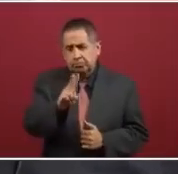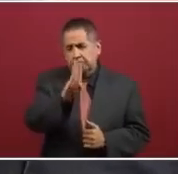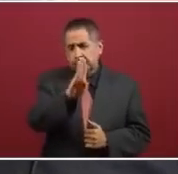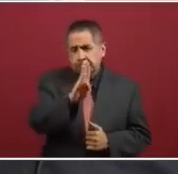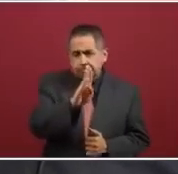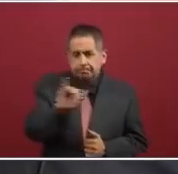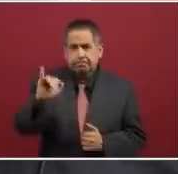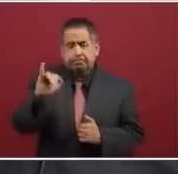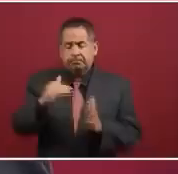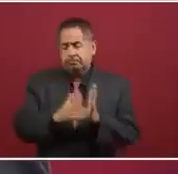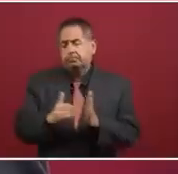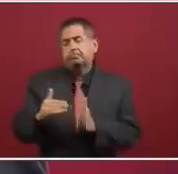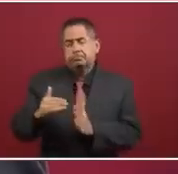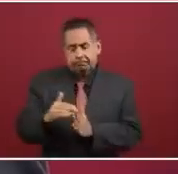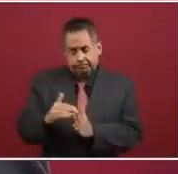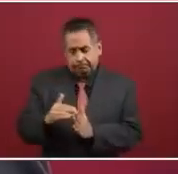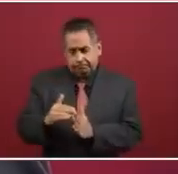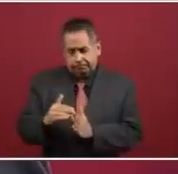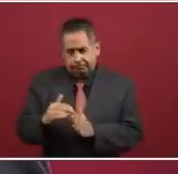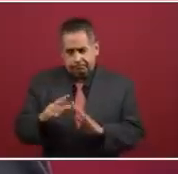2 billones